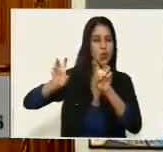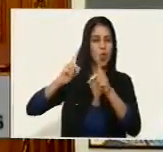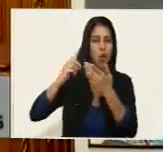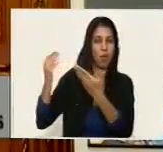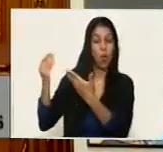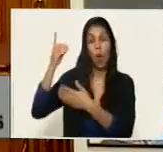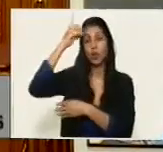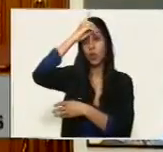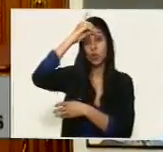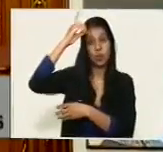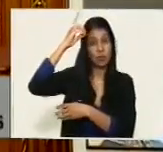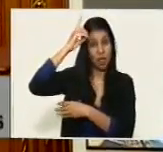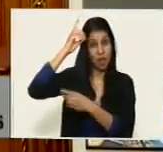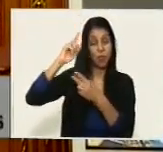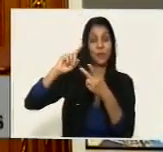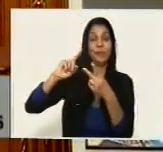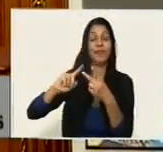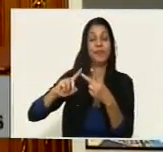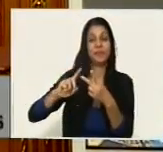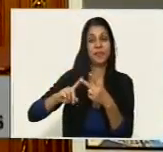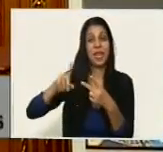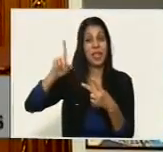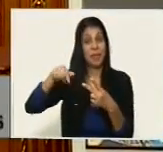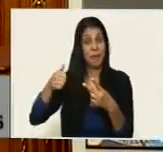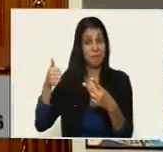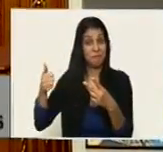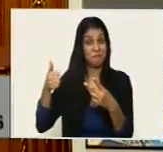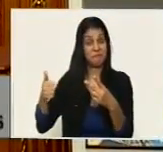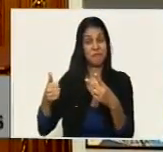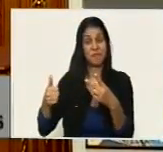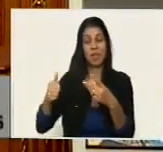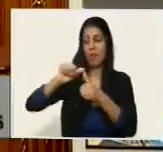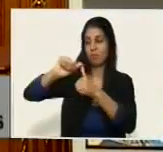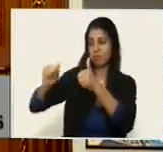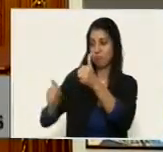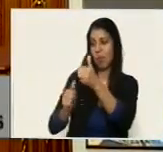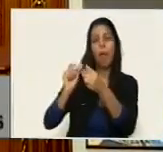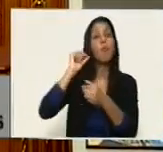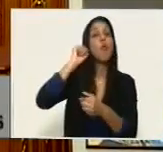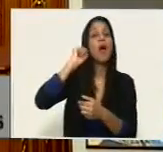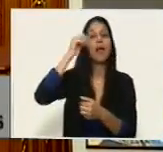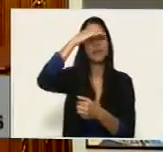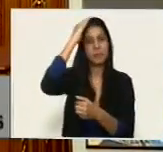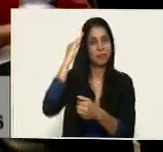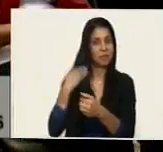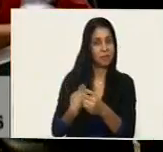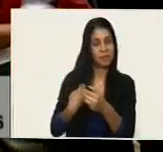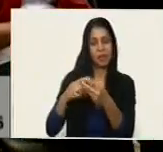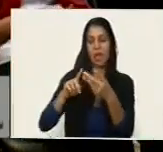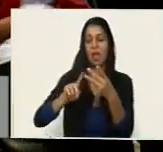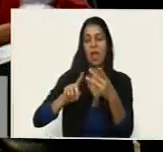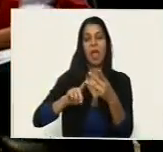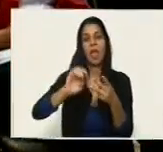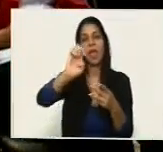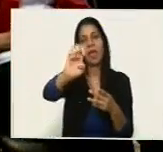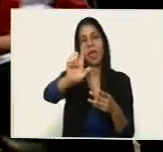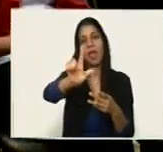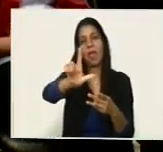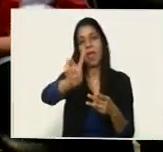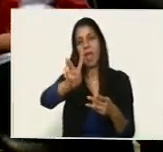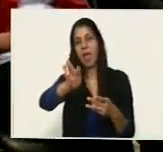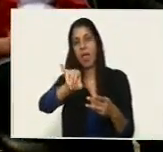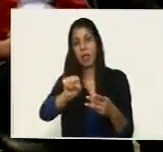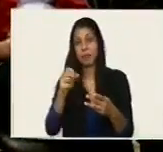Cabello Rondón, y por supuesto los camaradas Tania y Elvis, primera y